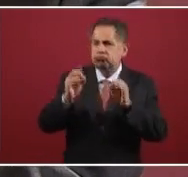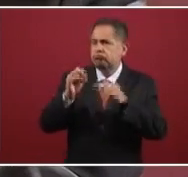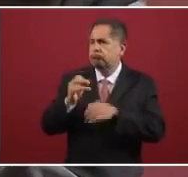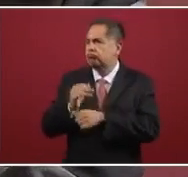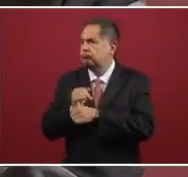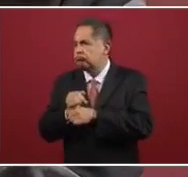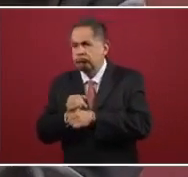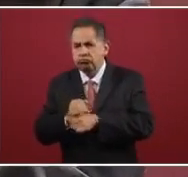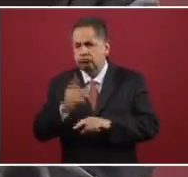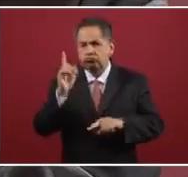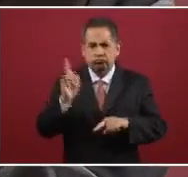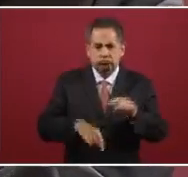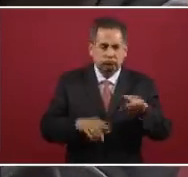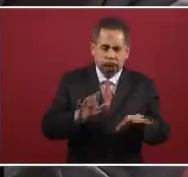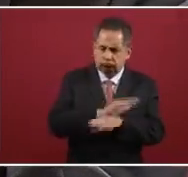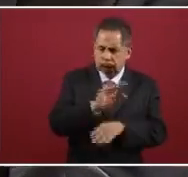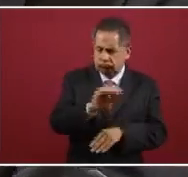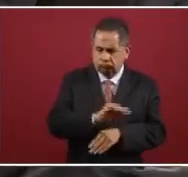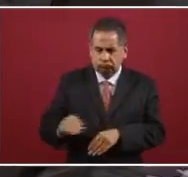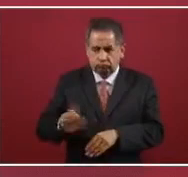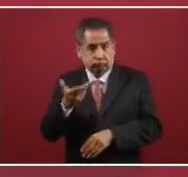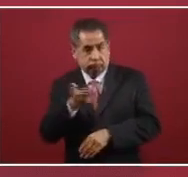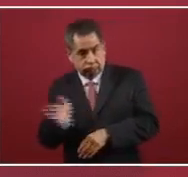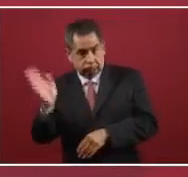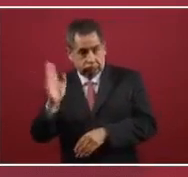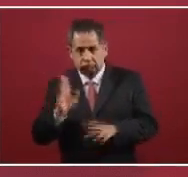dejarlos sin trabajo, sino